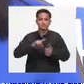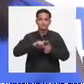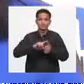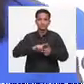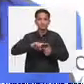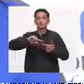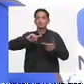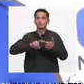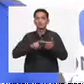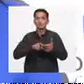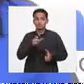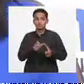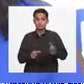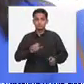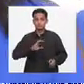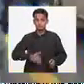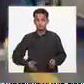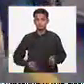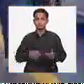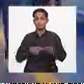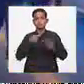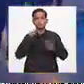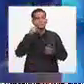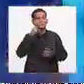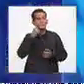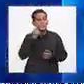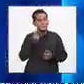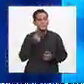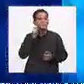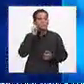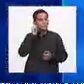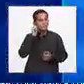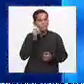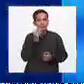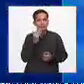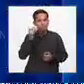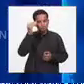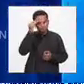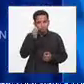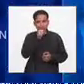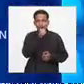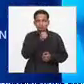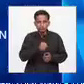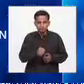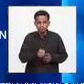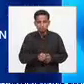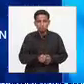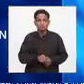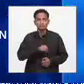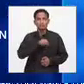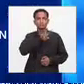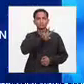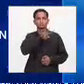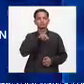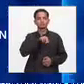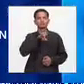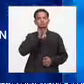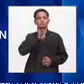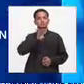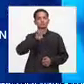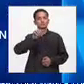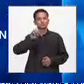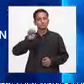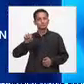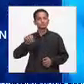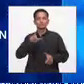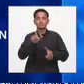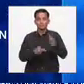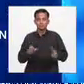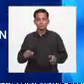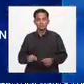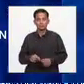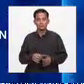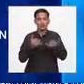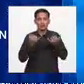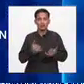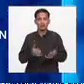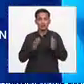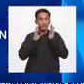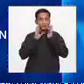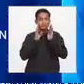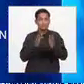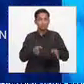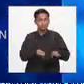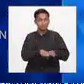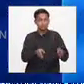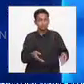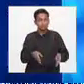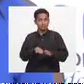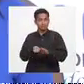entre ellos las personas con discapacidad la provincia de los ríos cuenta con 17200 personas empadronadas y contarán con 108 mesas de